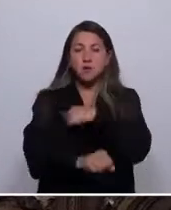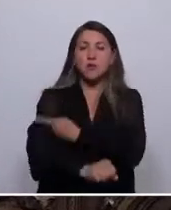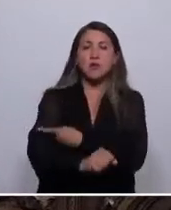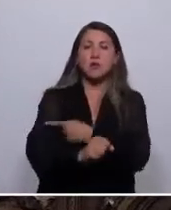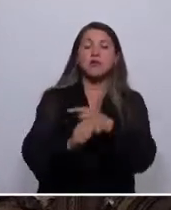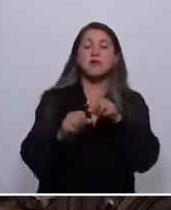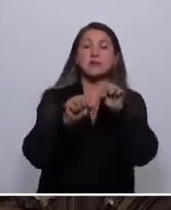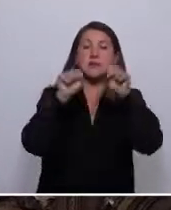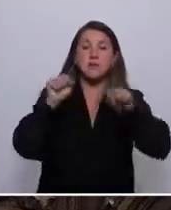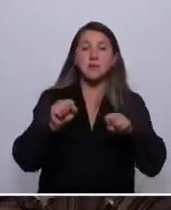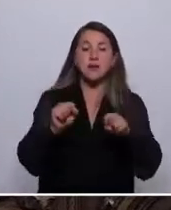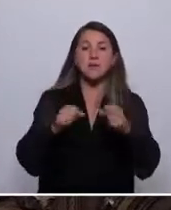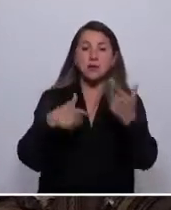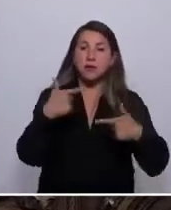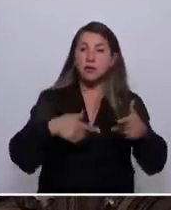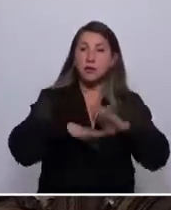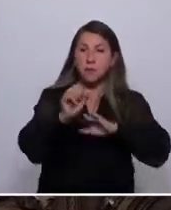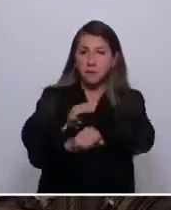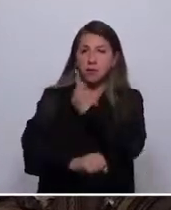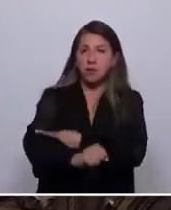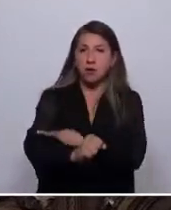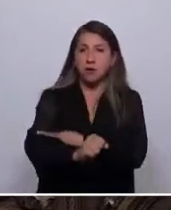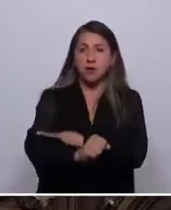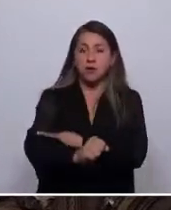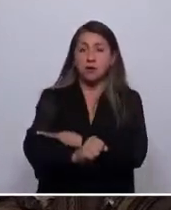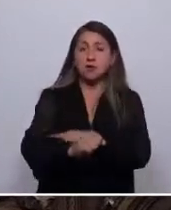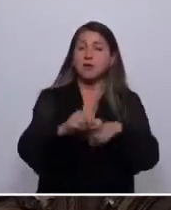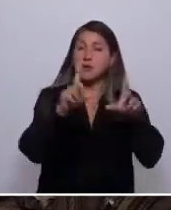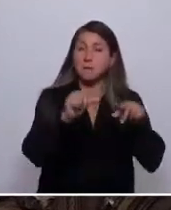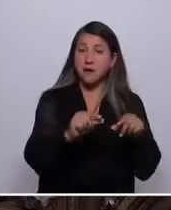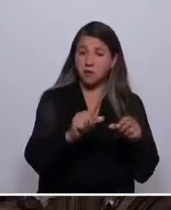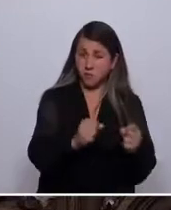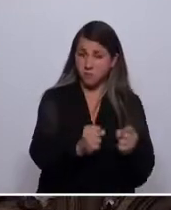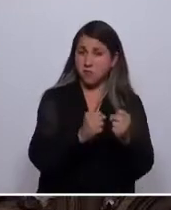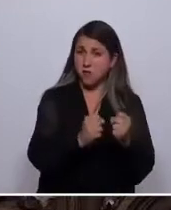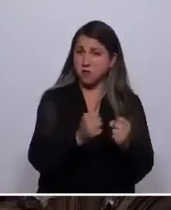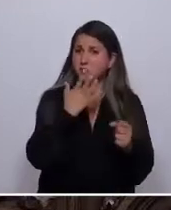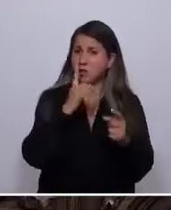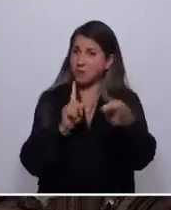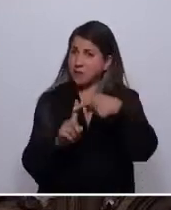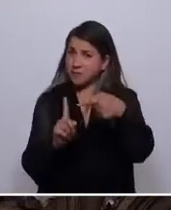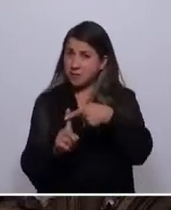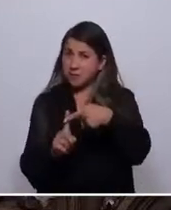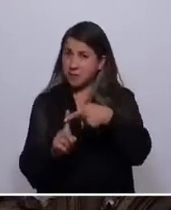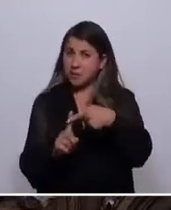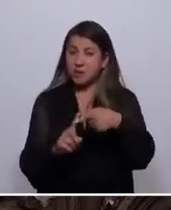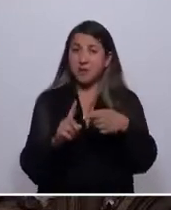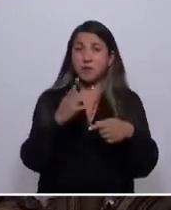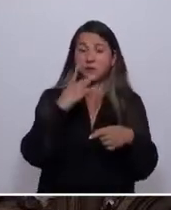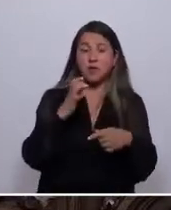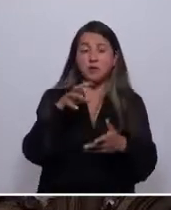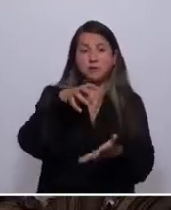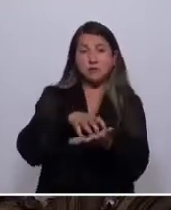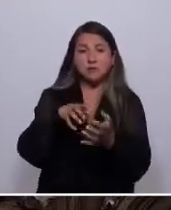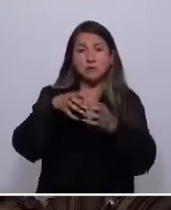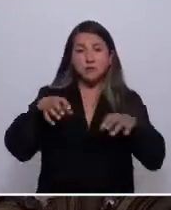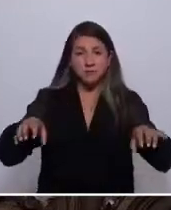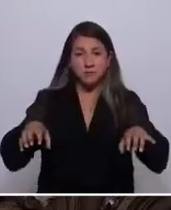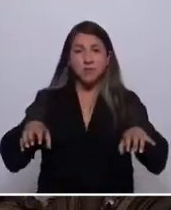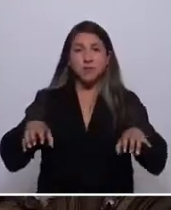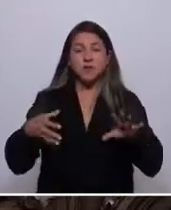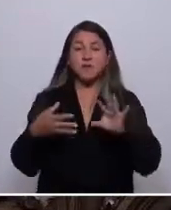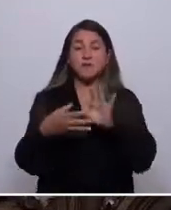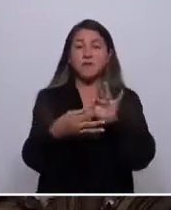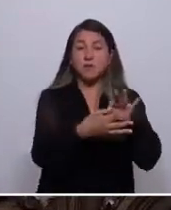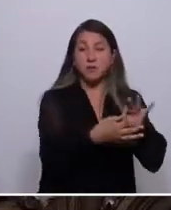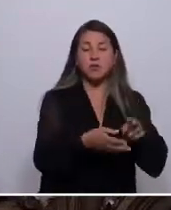poder. Por eso un poder democrático no es menos fuerte por ser participativo, por ser descentralizado, por estar vinculado